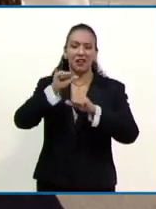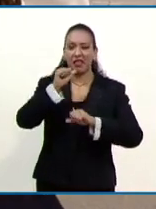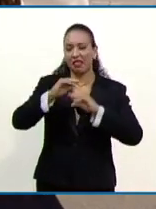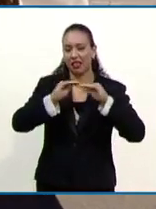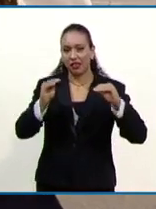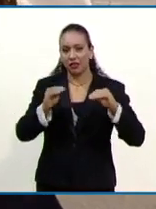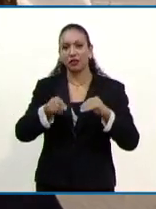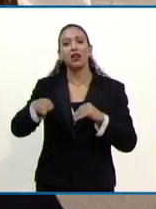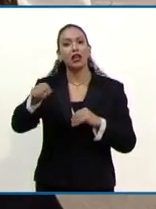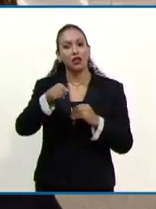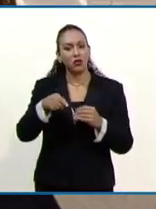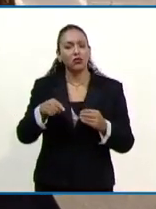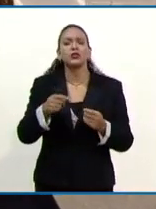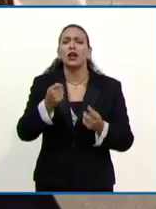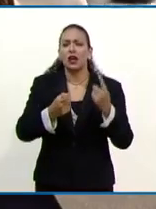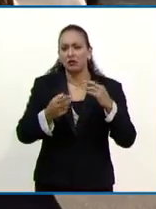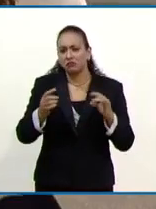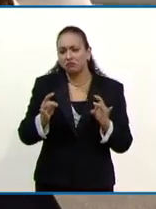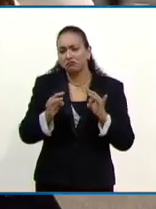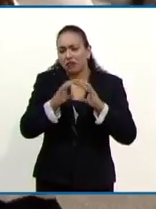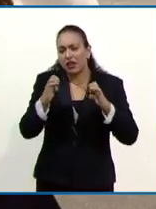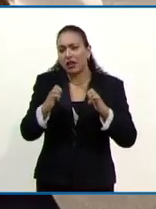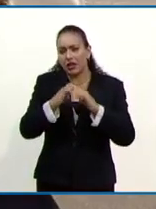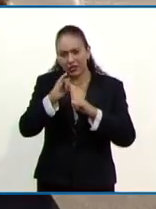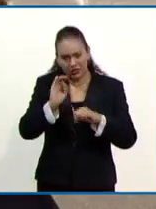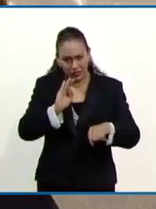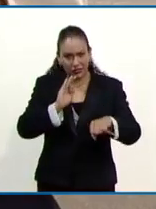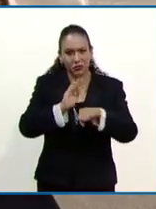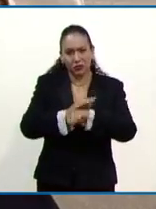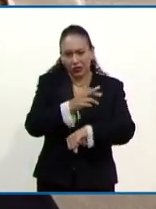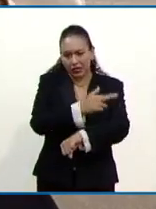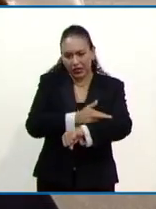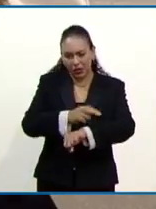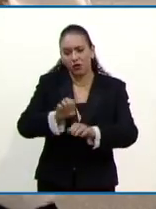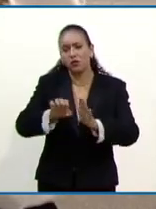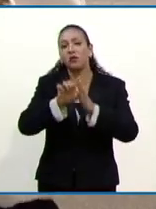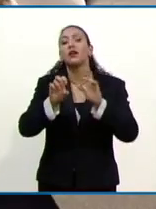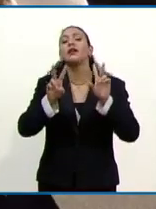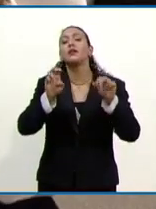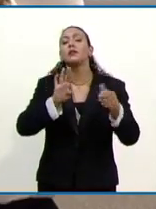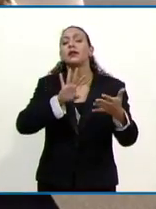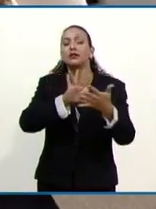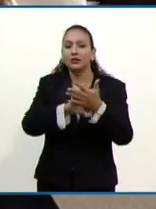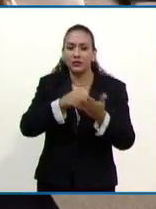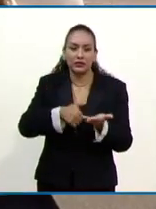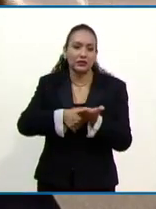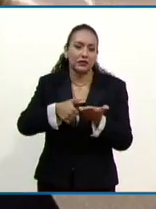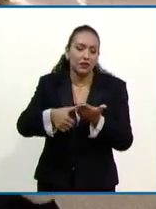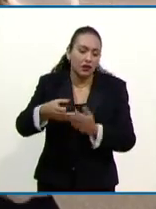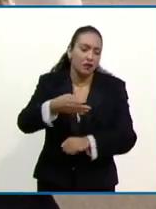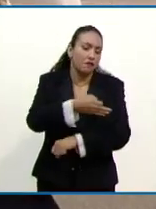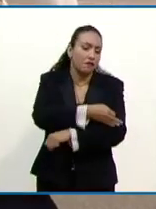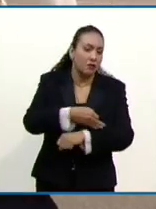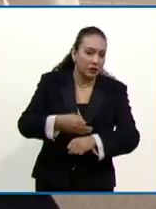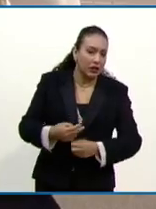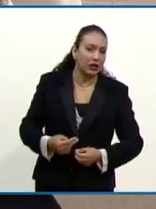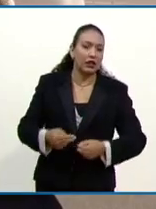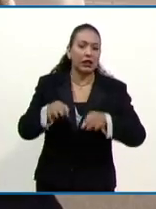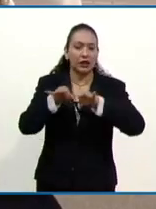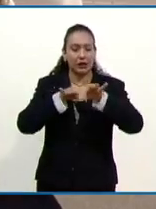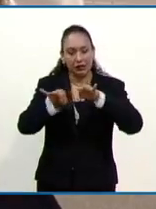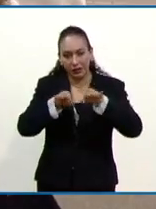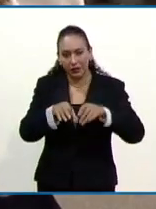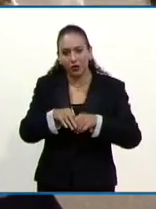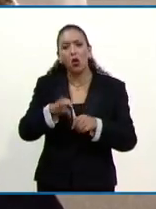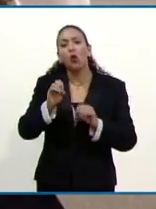continuarán tramitando los casos urgentes como amparos, principalmente en materias penal, civil, laboral y asuntos que tengan